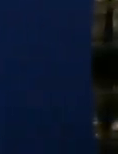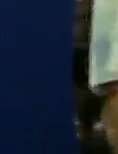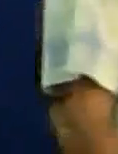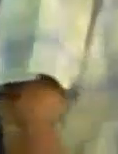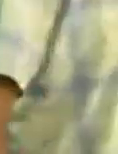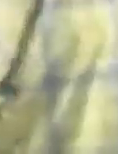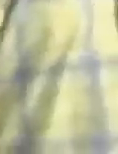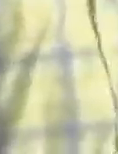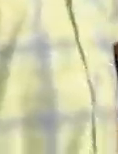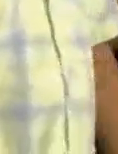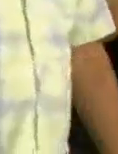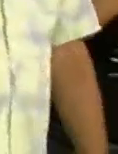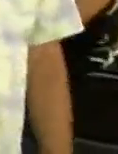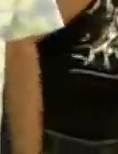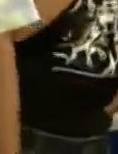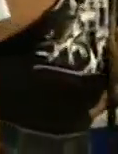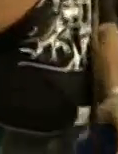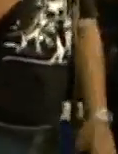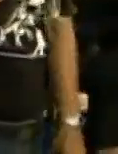y